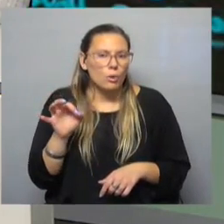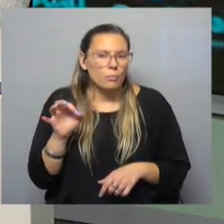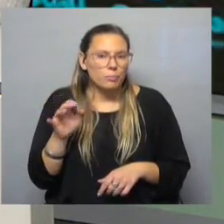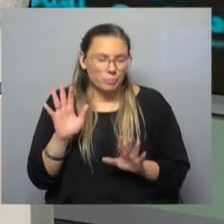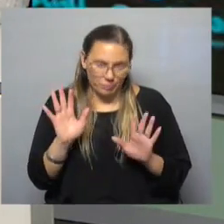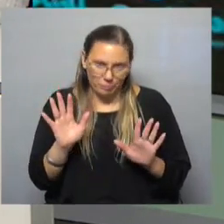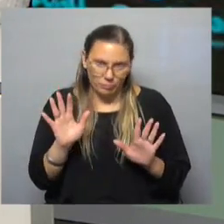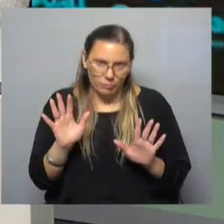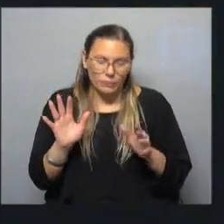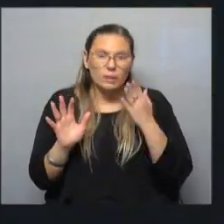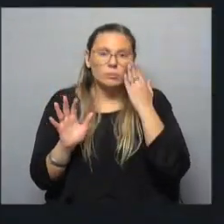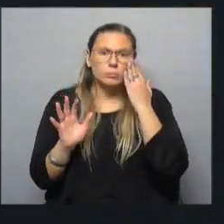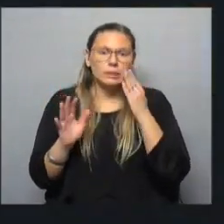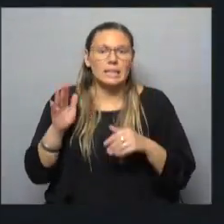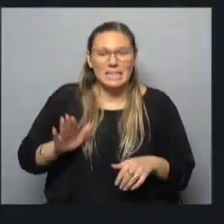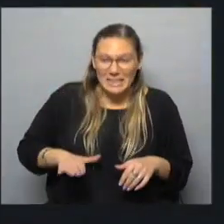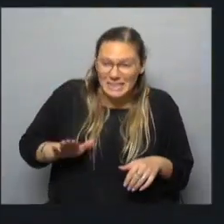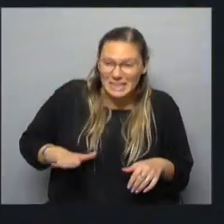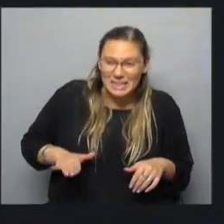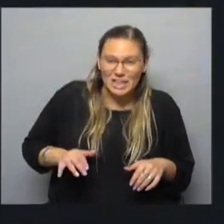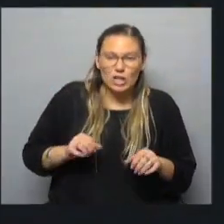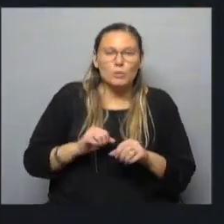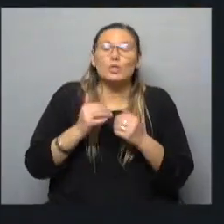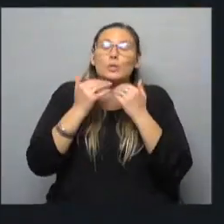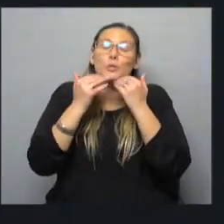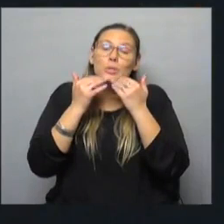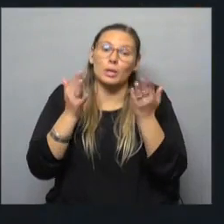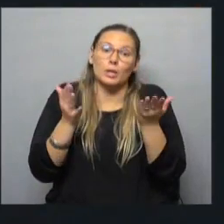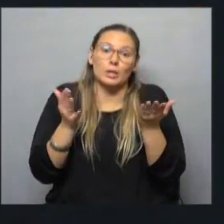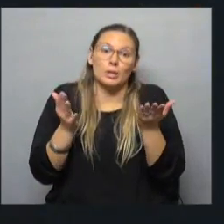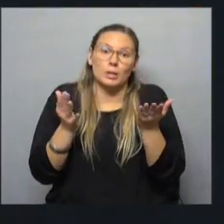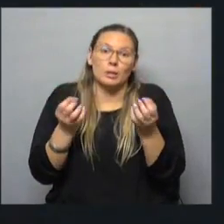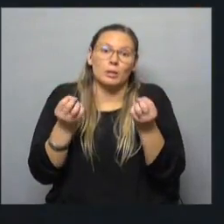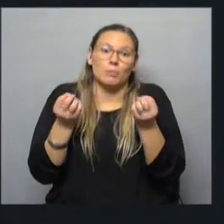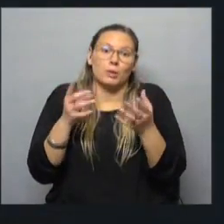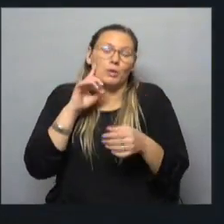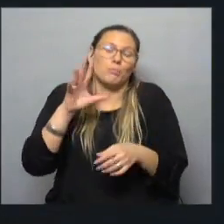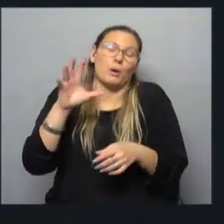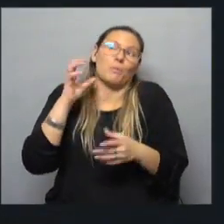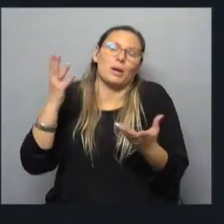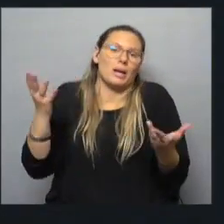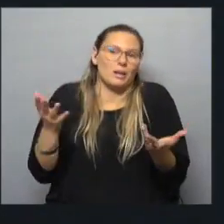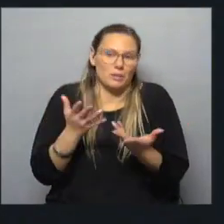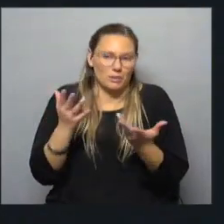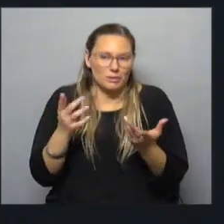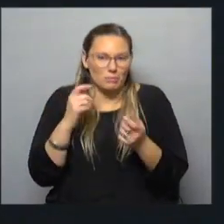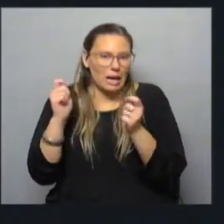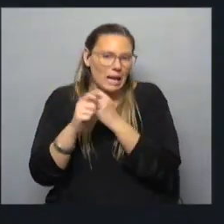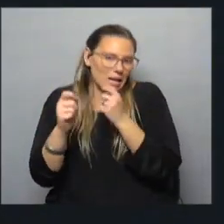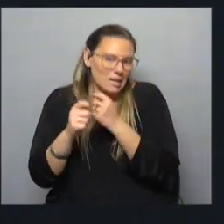mira, de niña a niña no sé claro. Tanto, porque bueno, los recuerdos se van